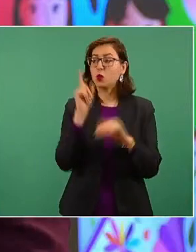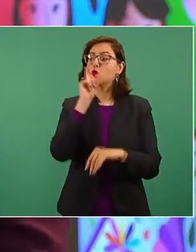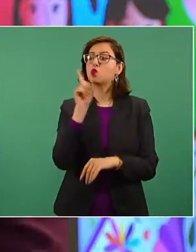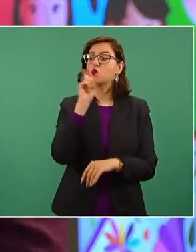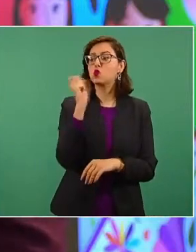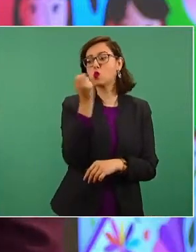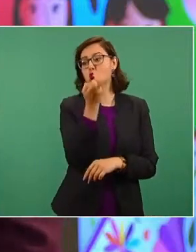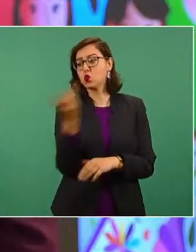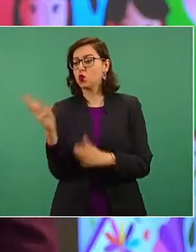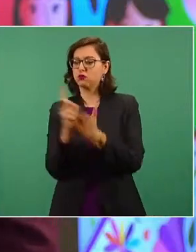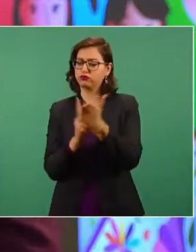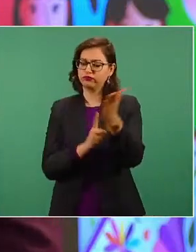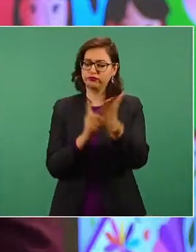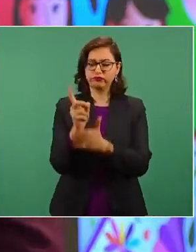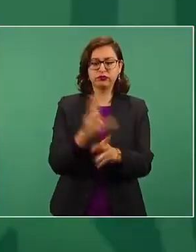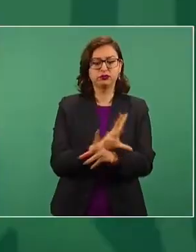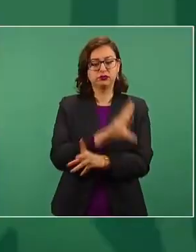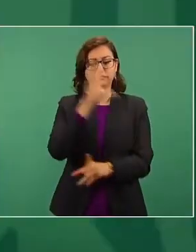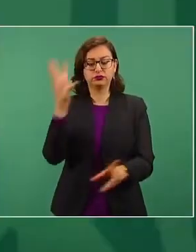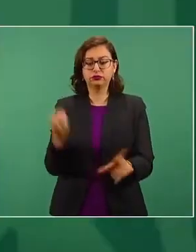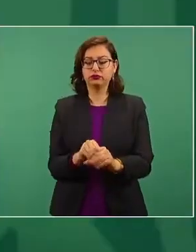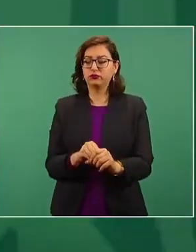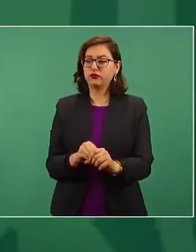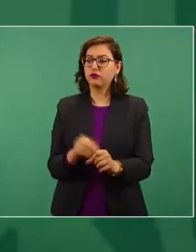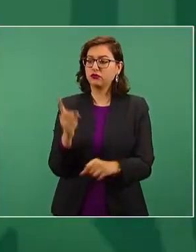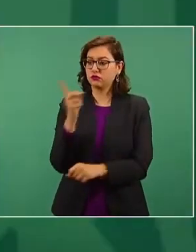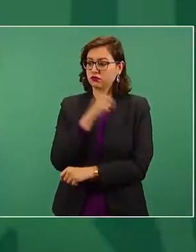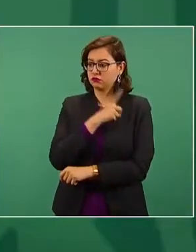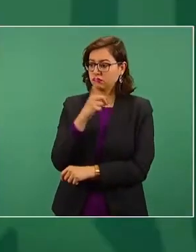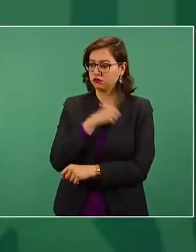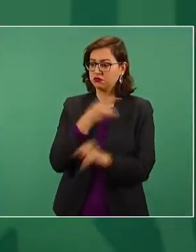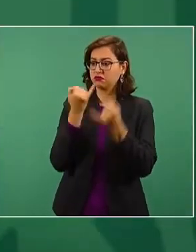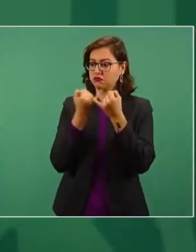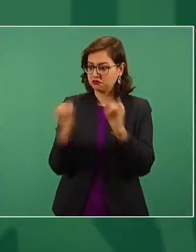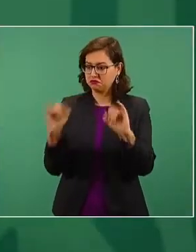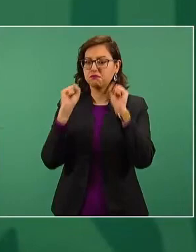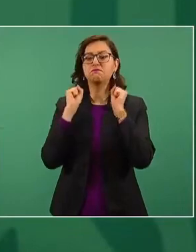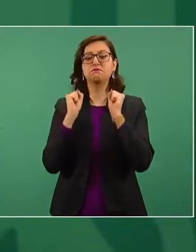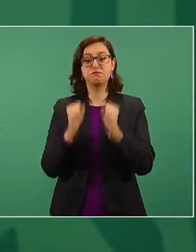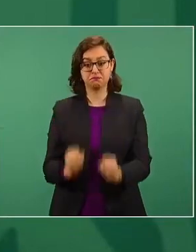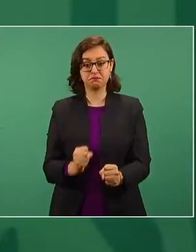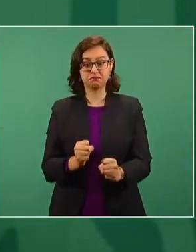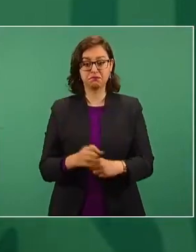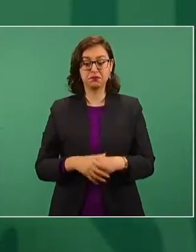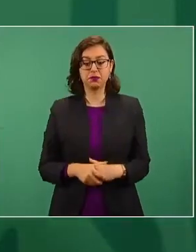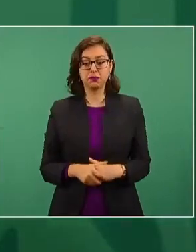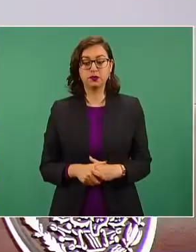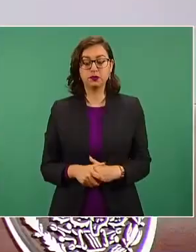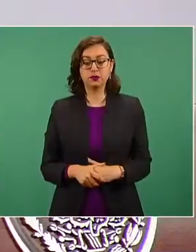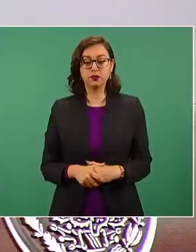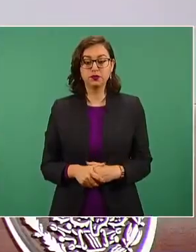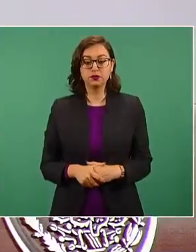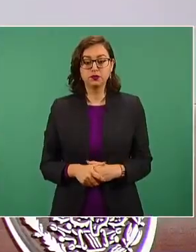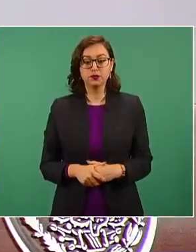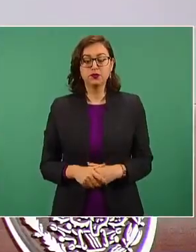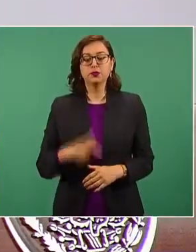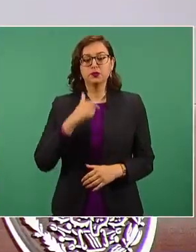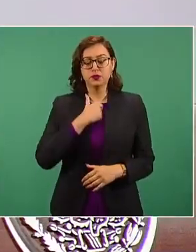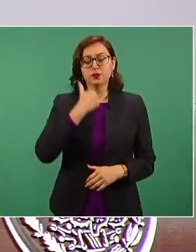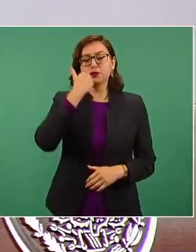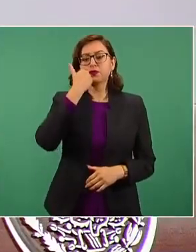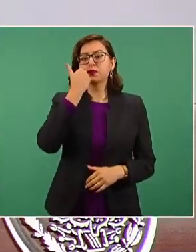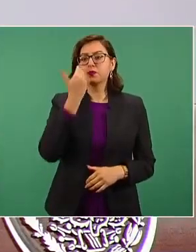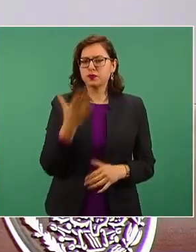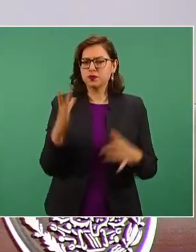derechos a plenitud y garantizar su autonomía. Quiero compartirles acciones concretas que